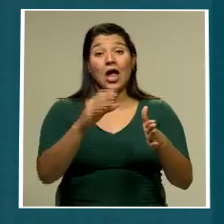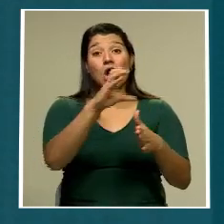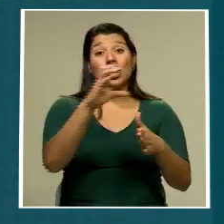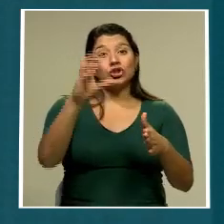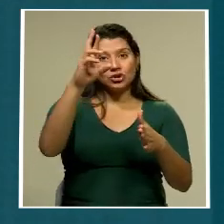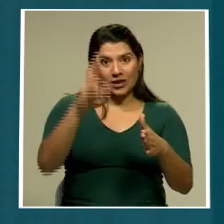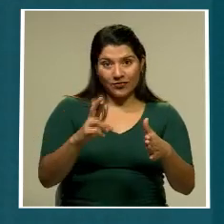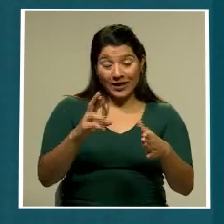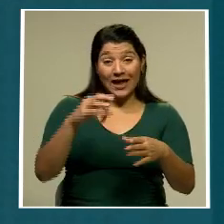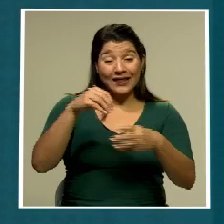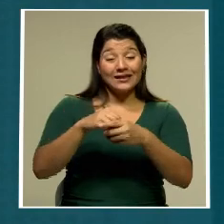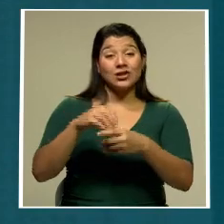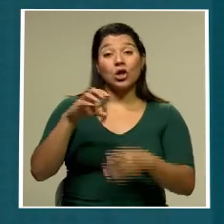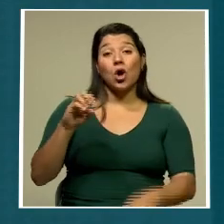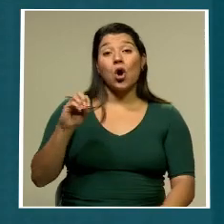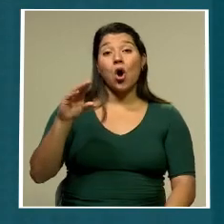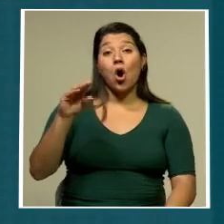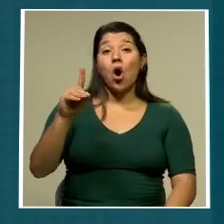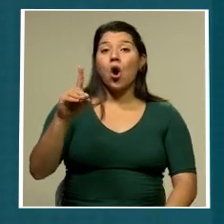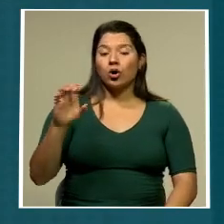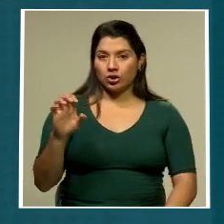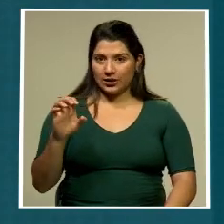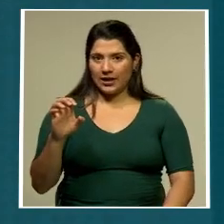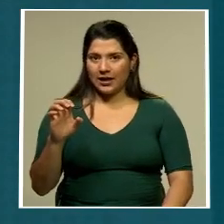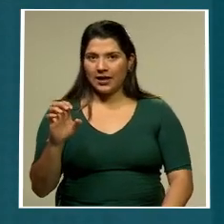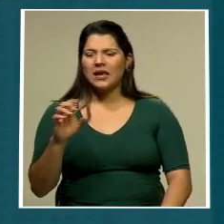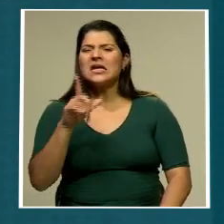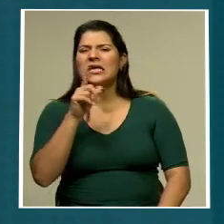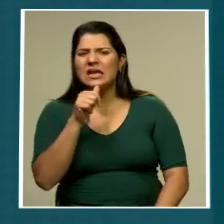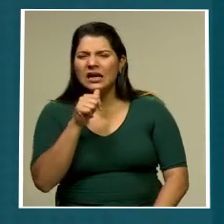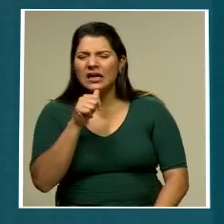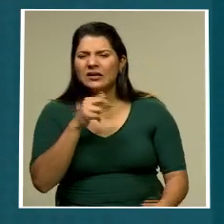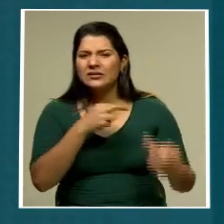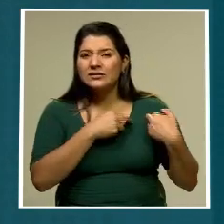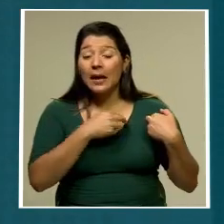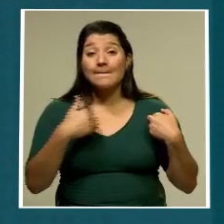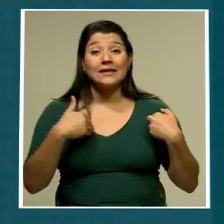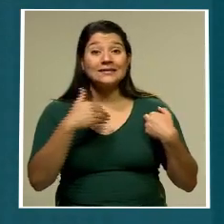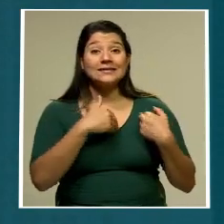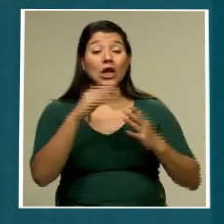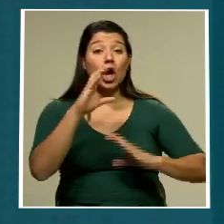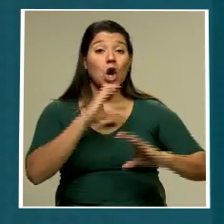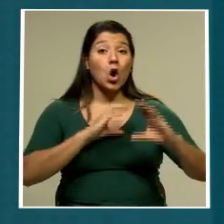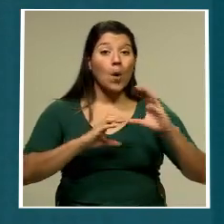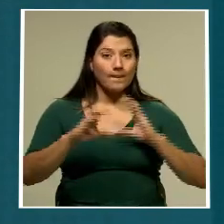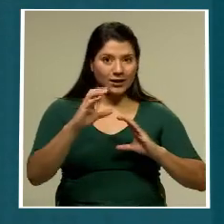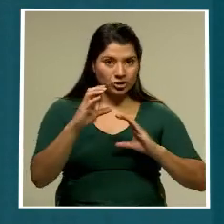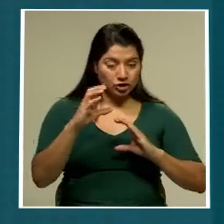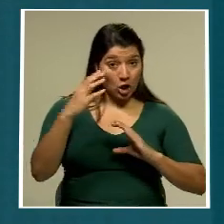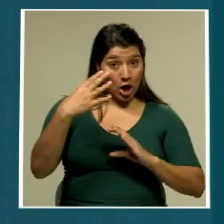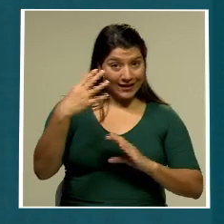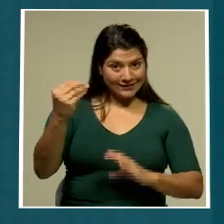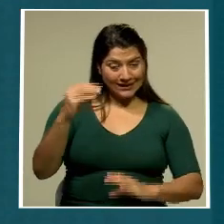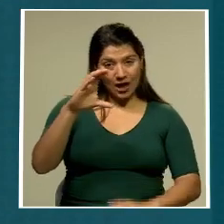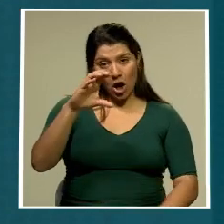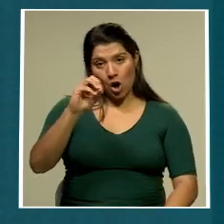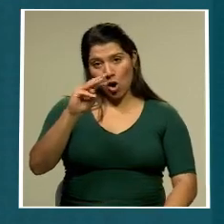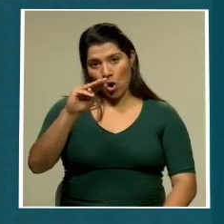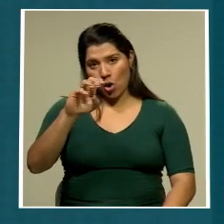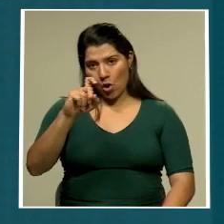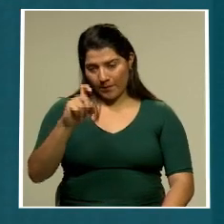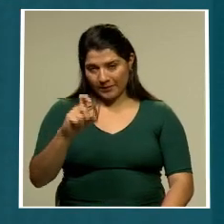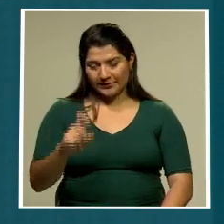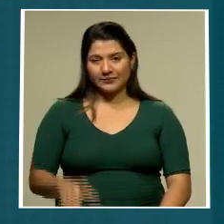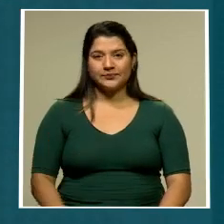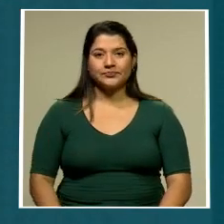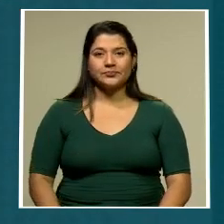Cooperación y Desarrollo Económicos formará parte del Ministerio de Comercio Exterior y dependerá de este para todos los